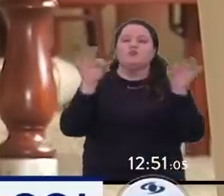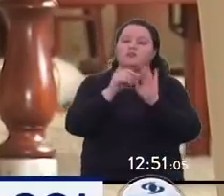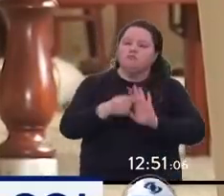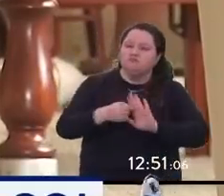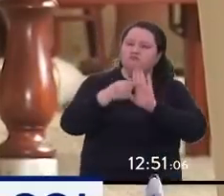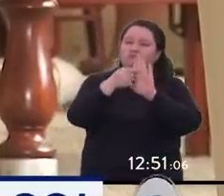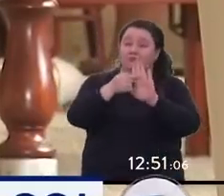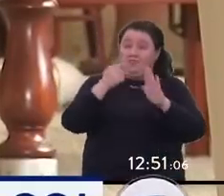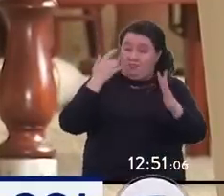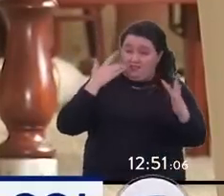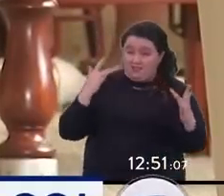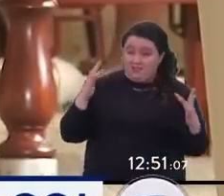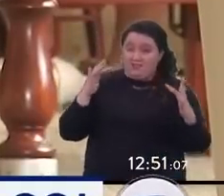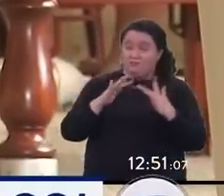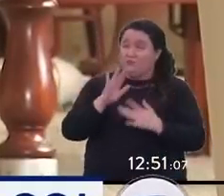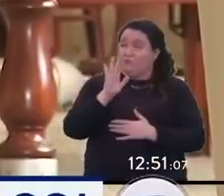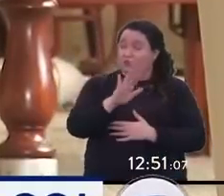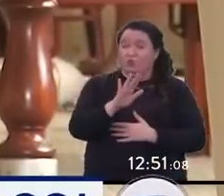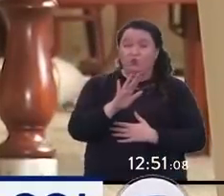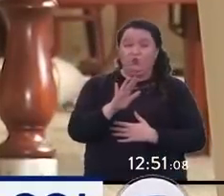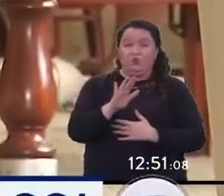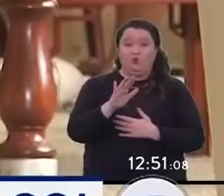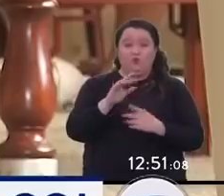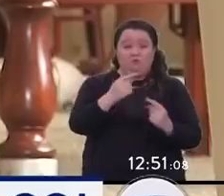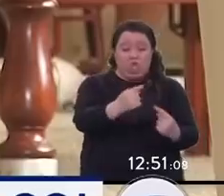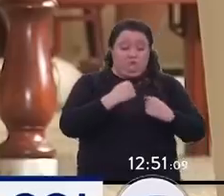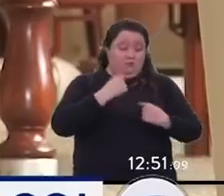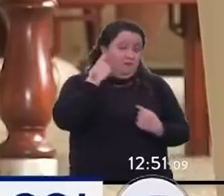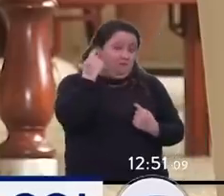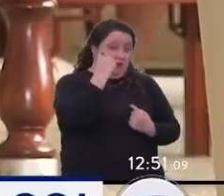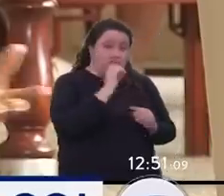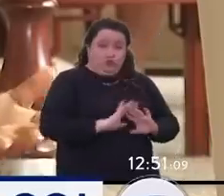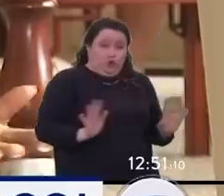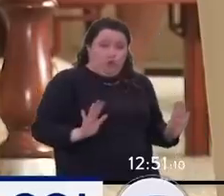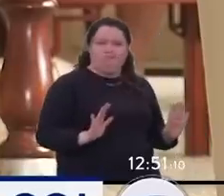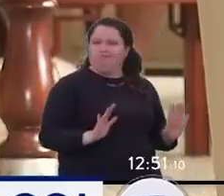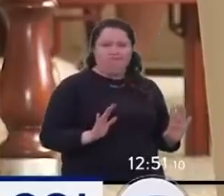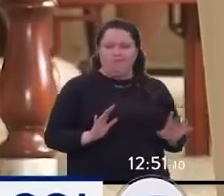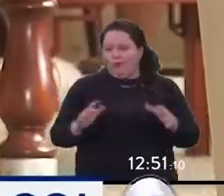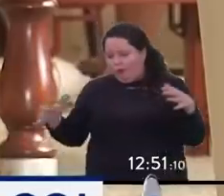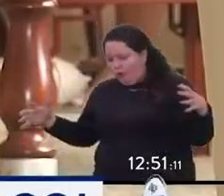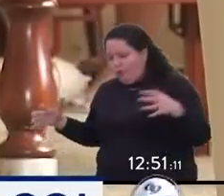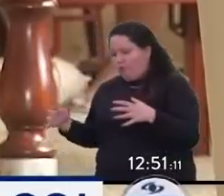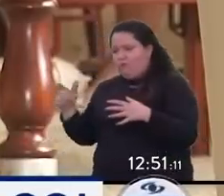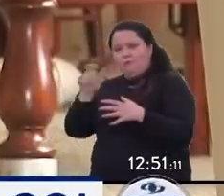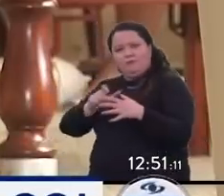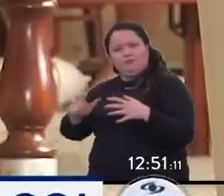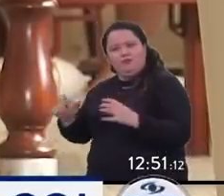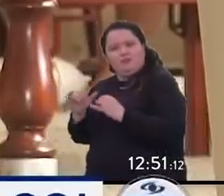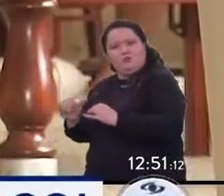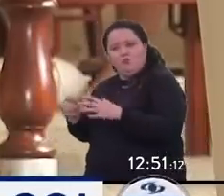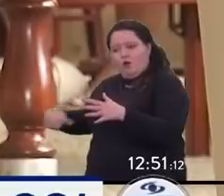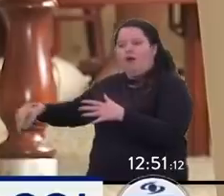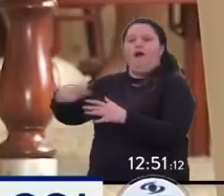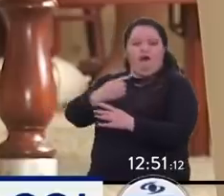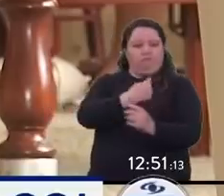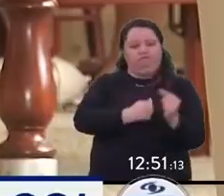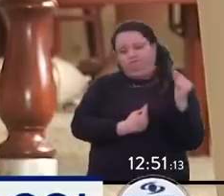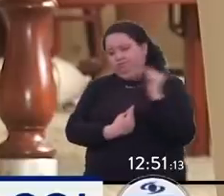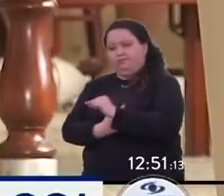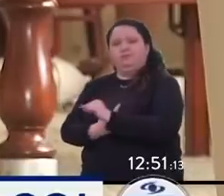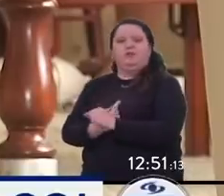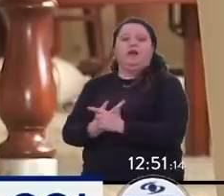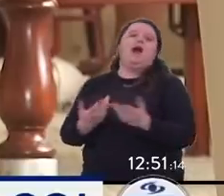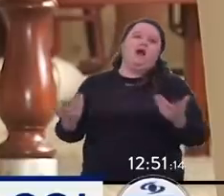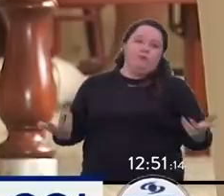era el mensaje de manera exclusiva a Francia, sino a todo un pueblo que represento, ¿no? Y por eso, pues,